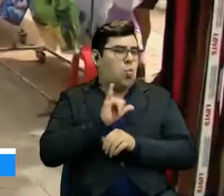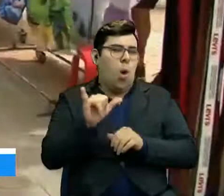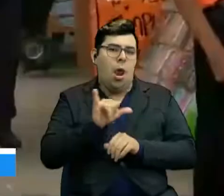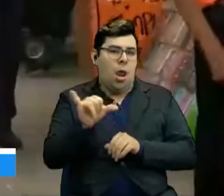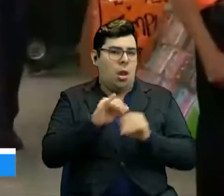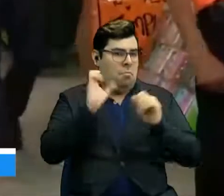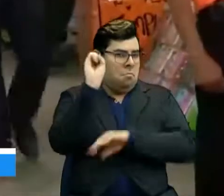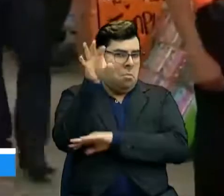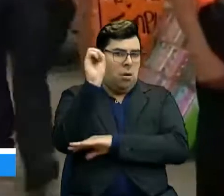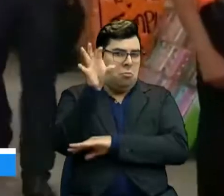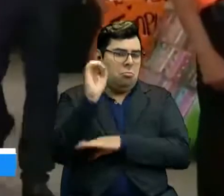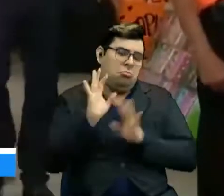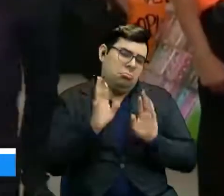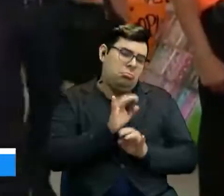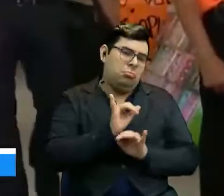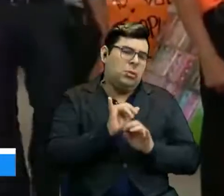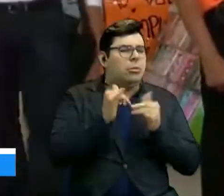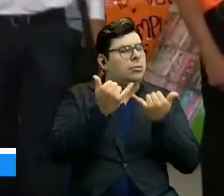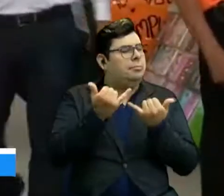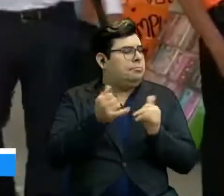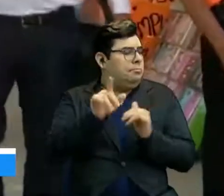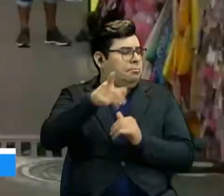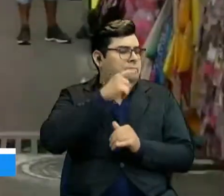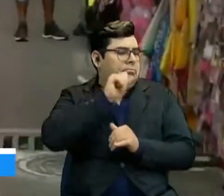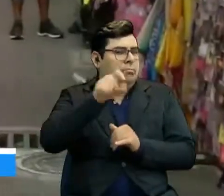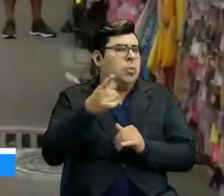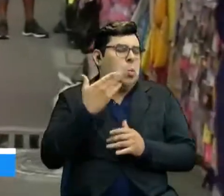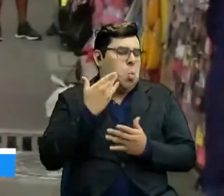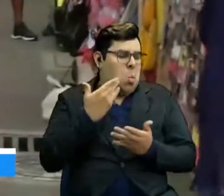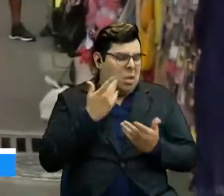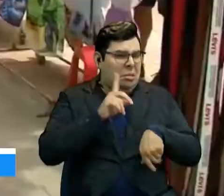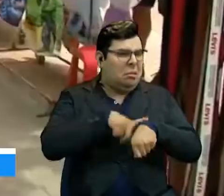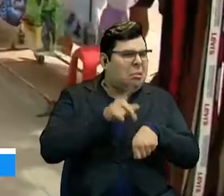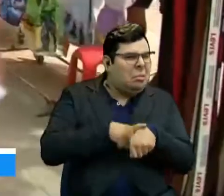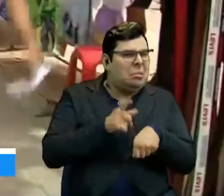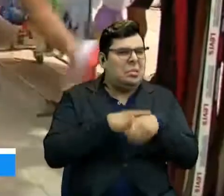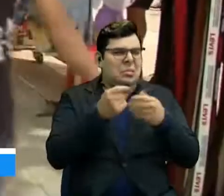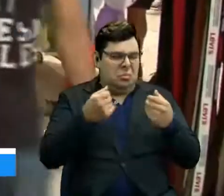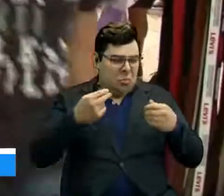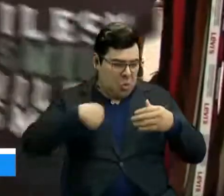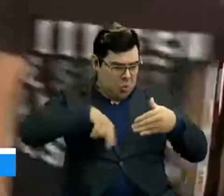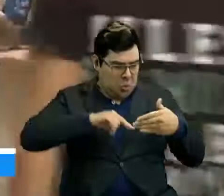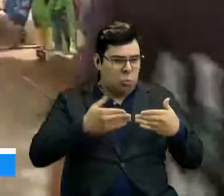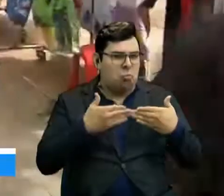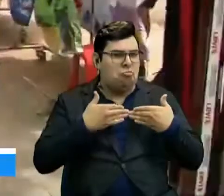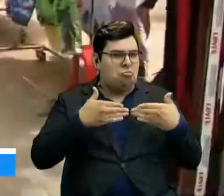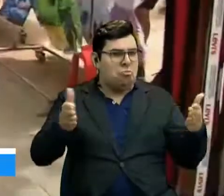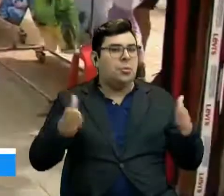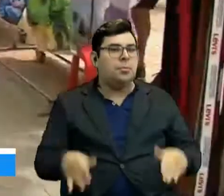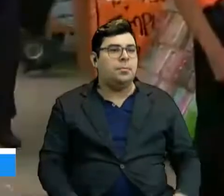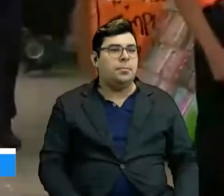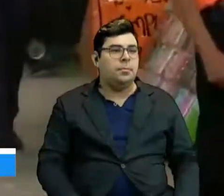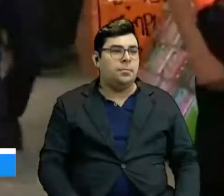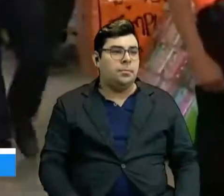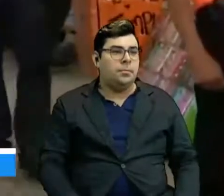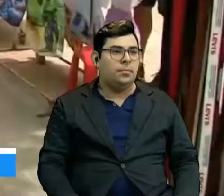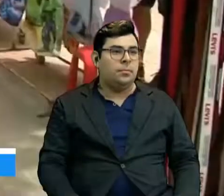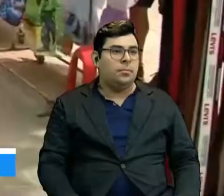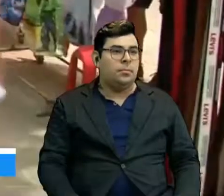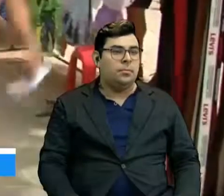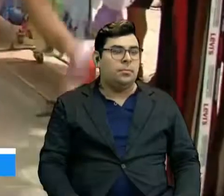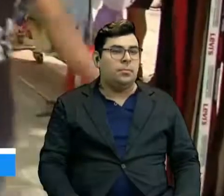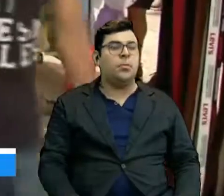es a qué horas va a ser la apertura de locales comerciales y es que les va a ser el cierre esto bueno vamos pues a mi mente